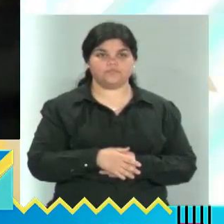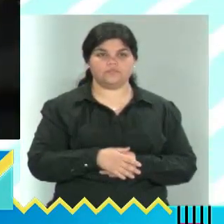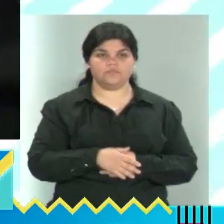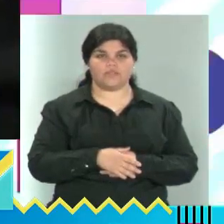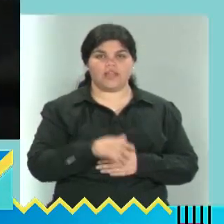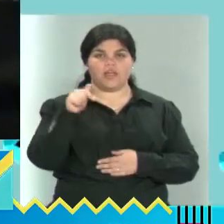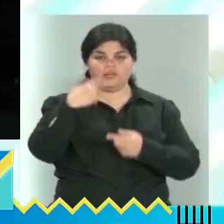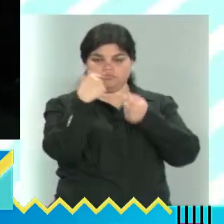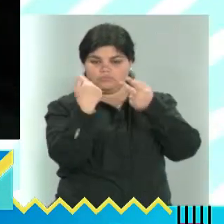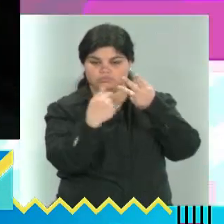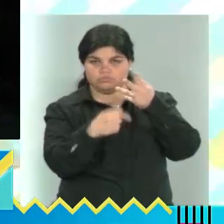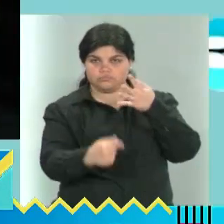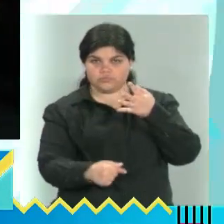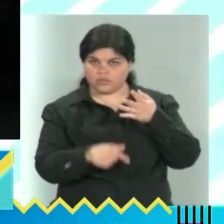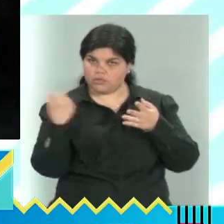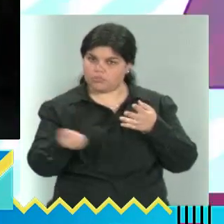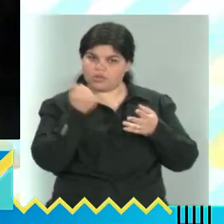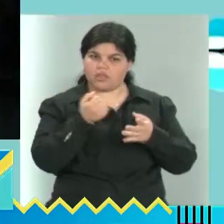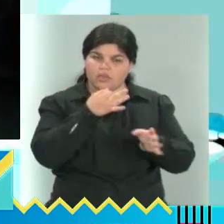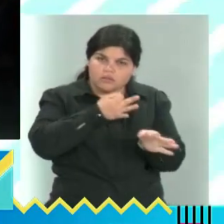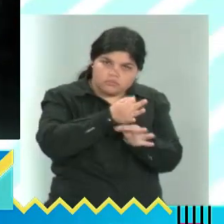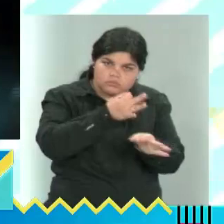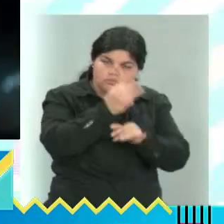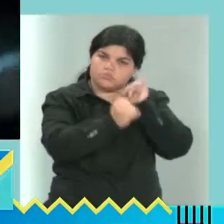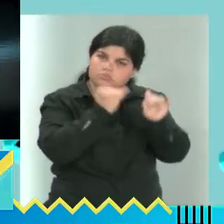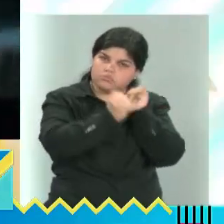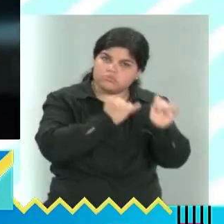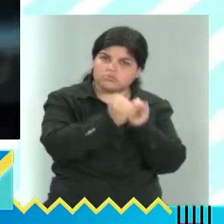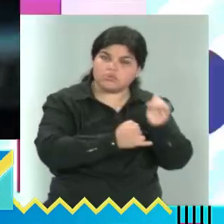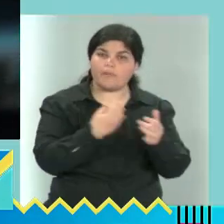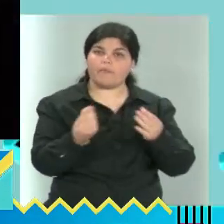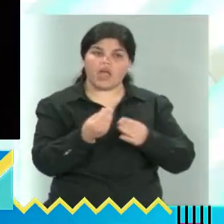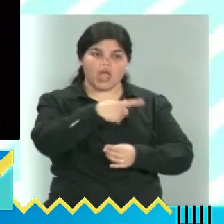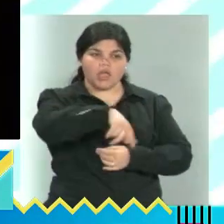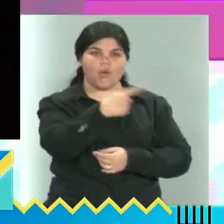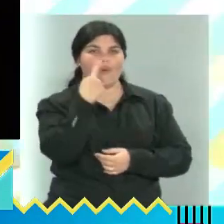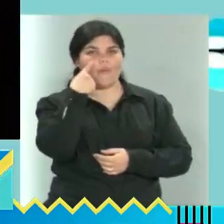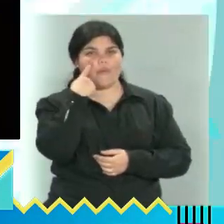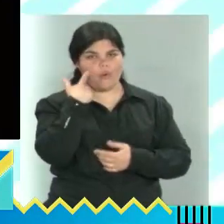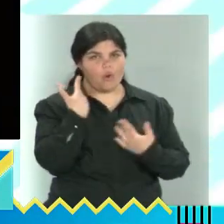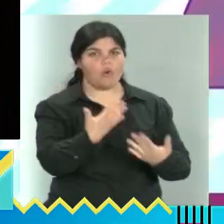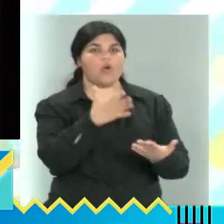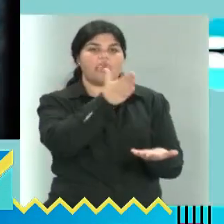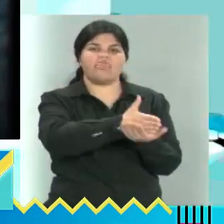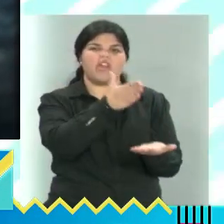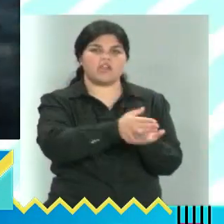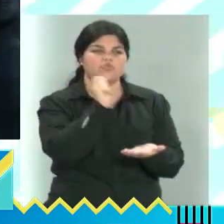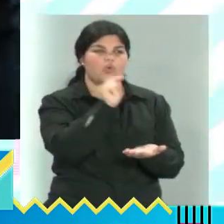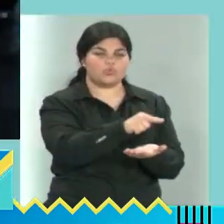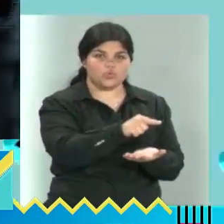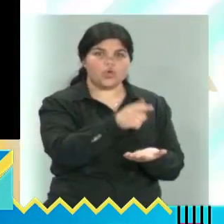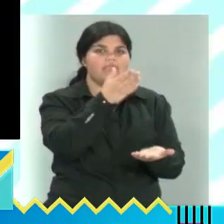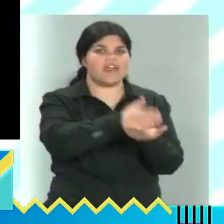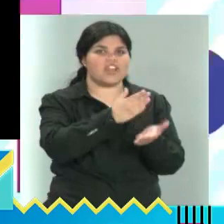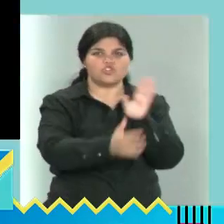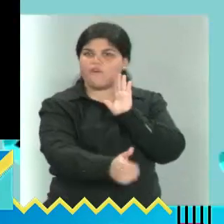estos aspectos para que realmente pueda tener no solamente del conocimiento de sus derechos vulnerados, sino también de